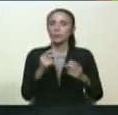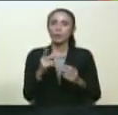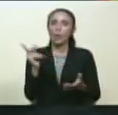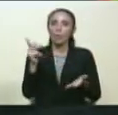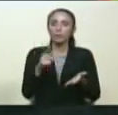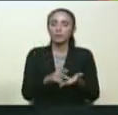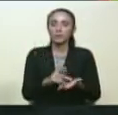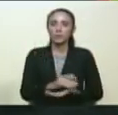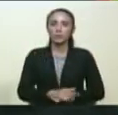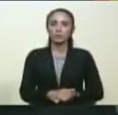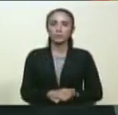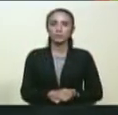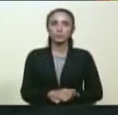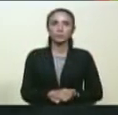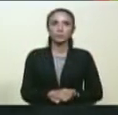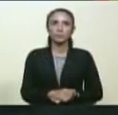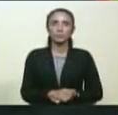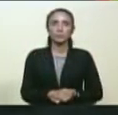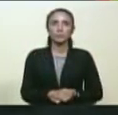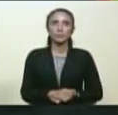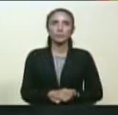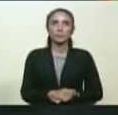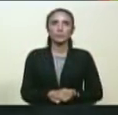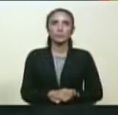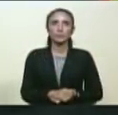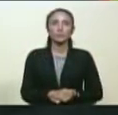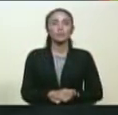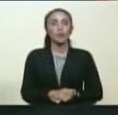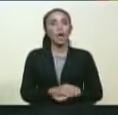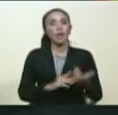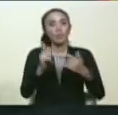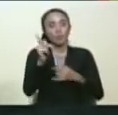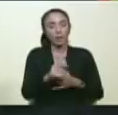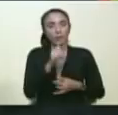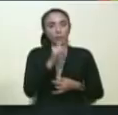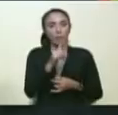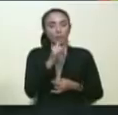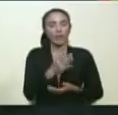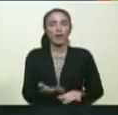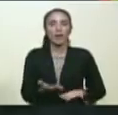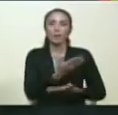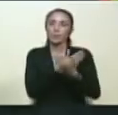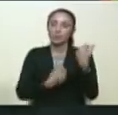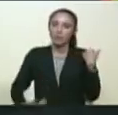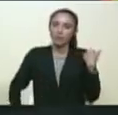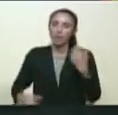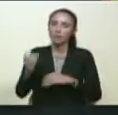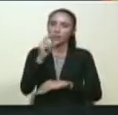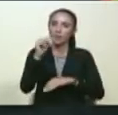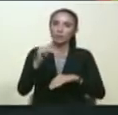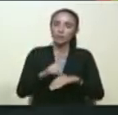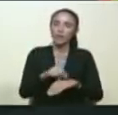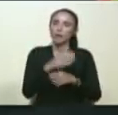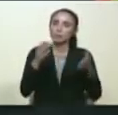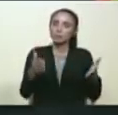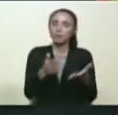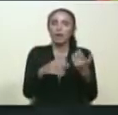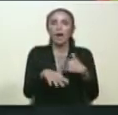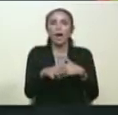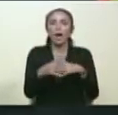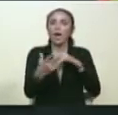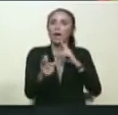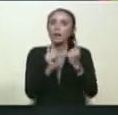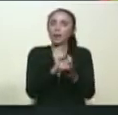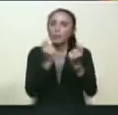observadora internacional. También decía el presidente de la Asamblea Nacional que sería recomendable posponer la fecha